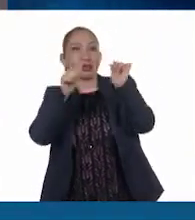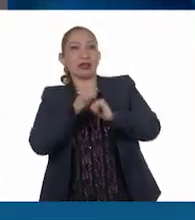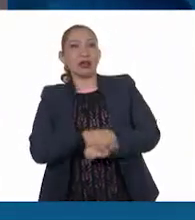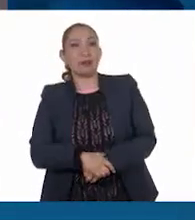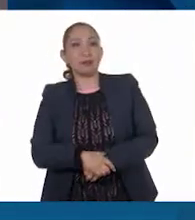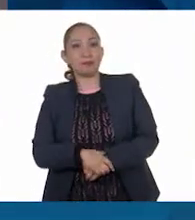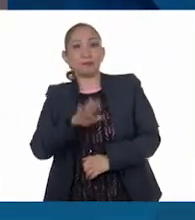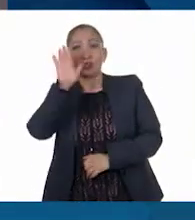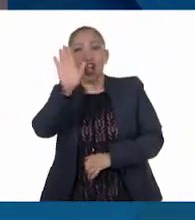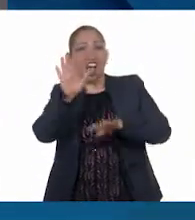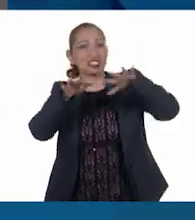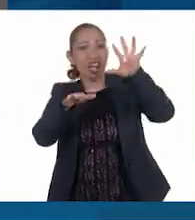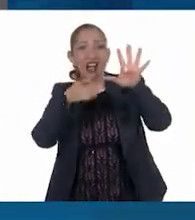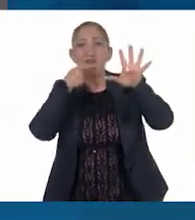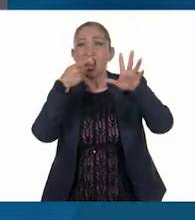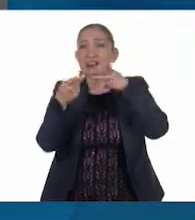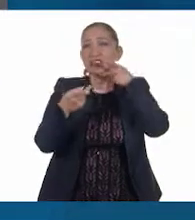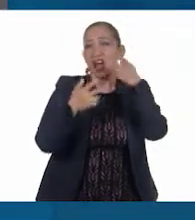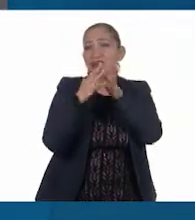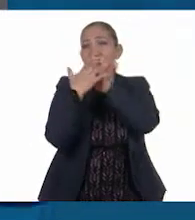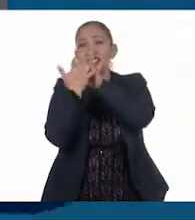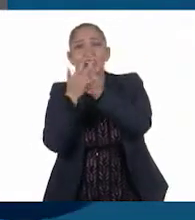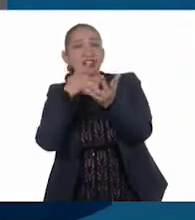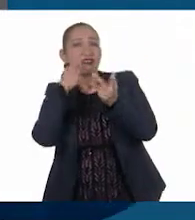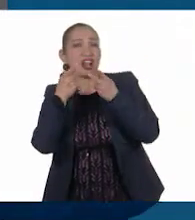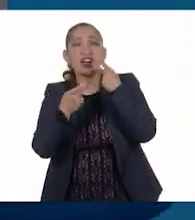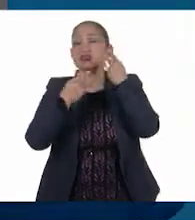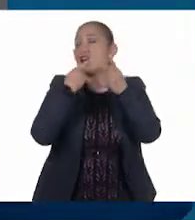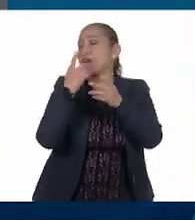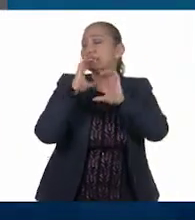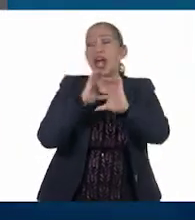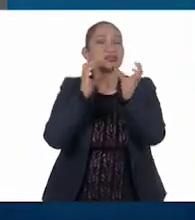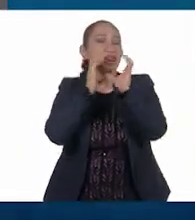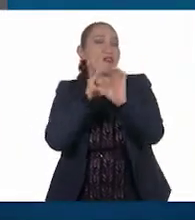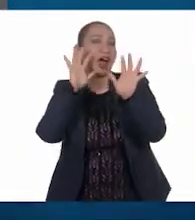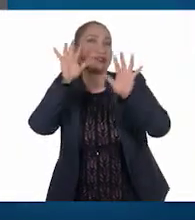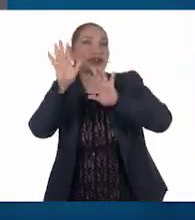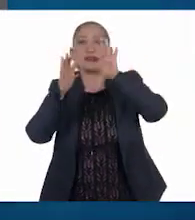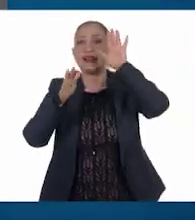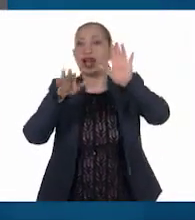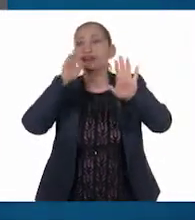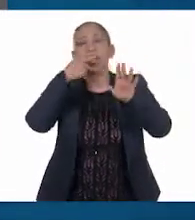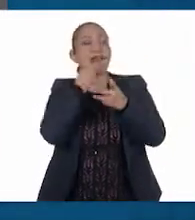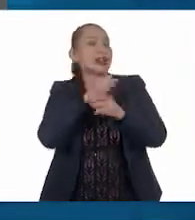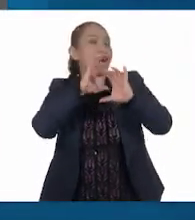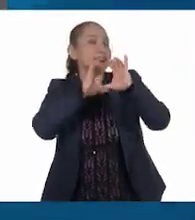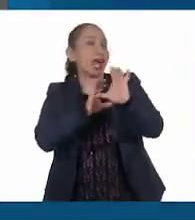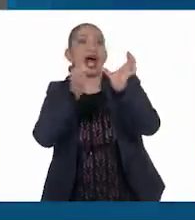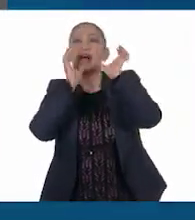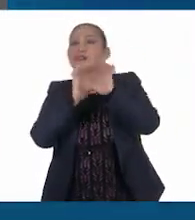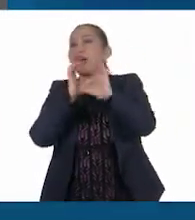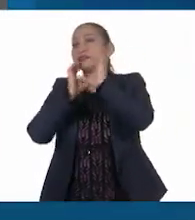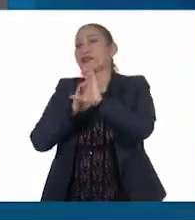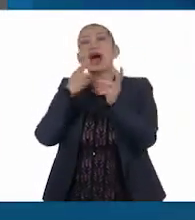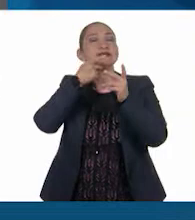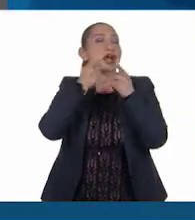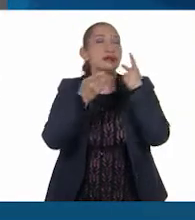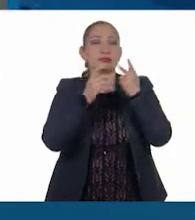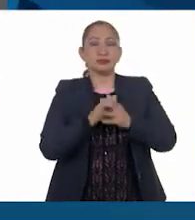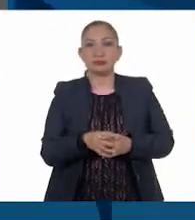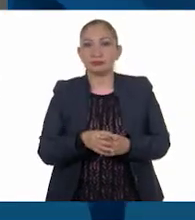decía... Hasta y pilangalandas de la... Veikila palanda yandalashis